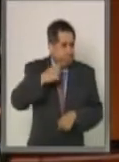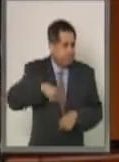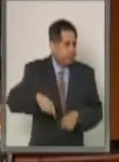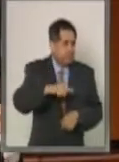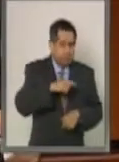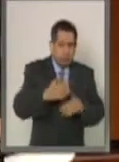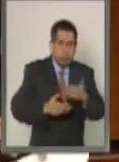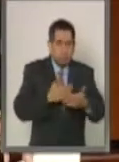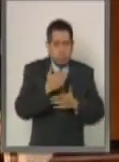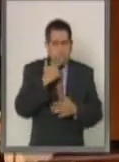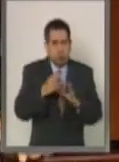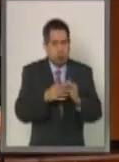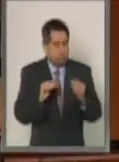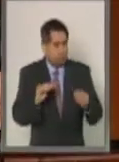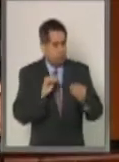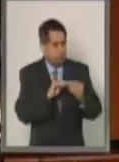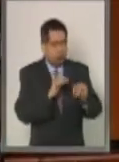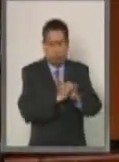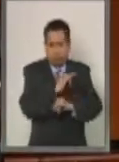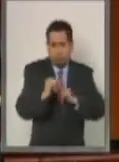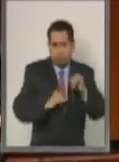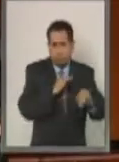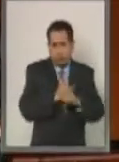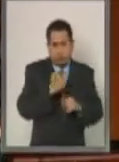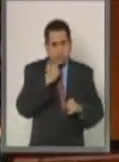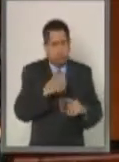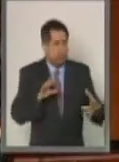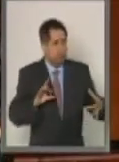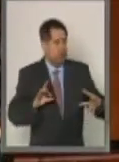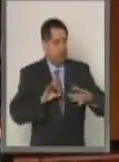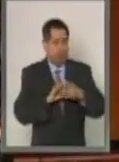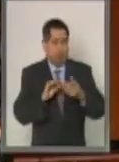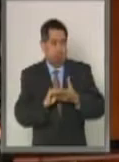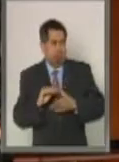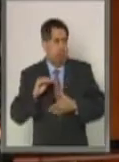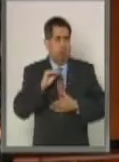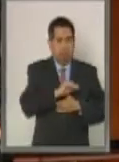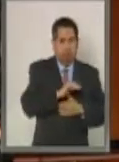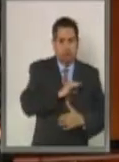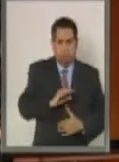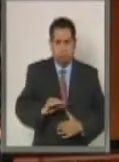sean internacionales las empresas mexicanas.